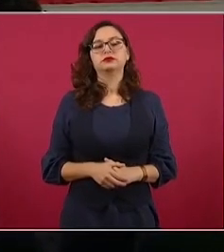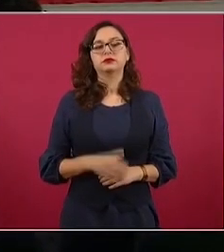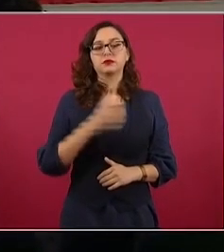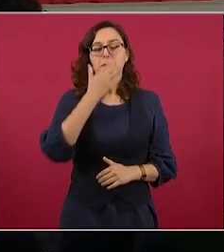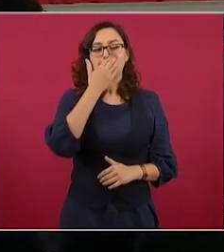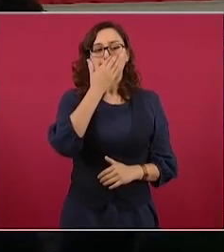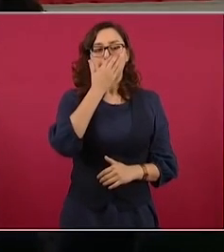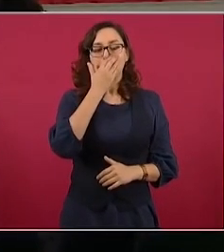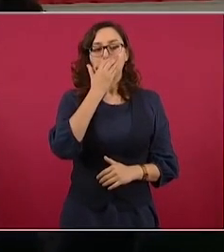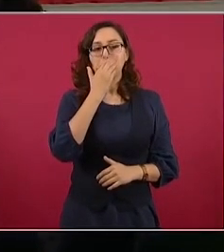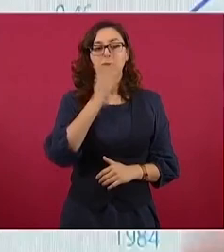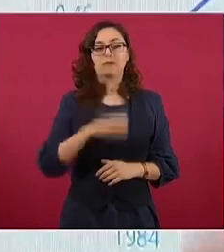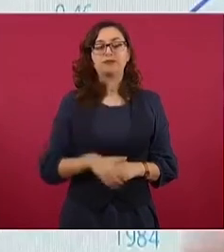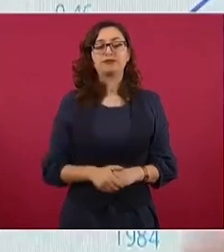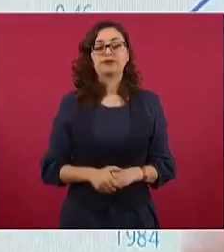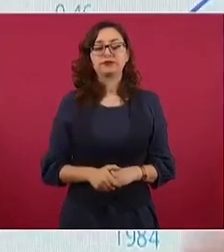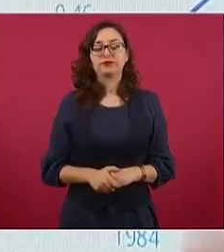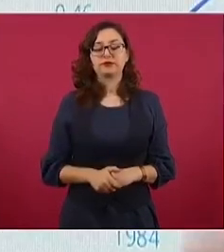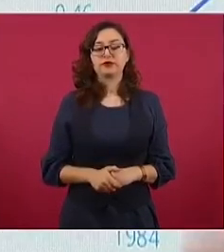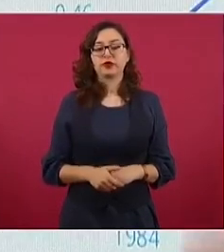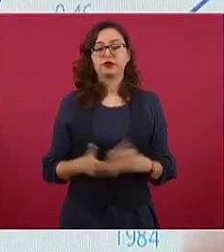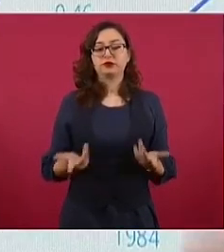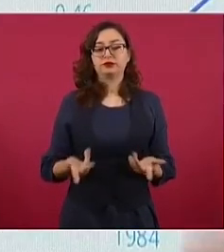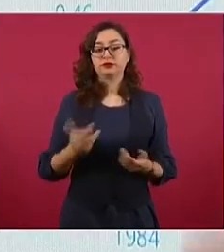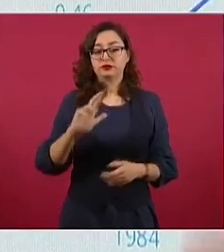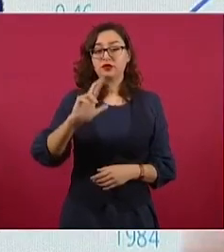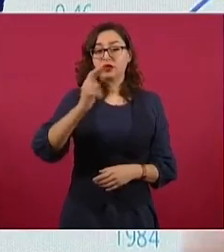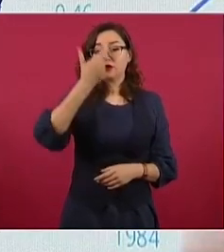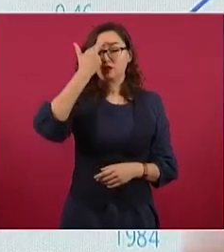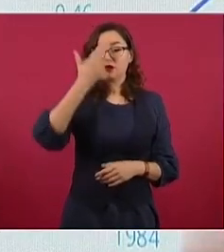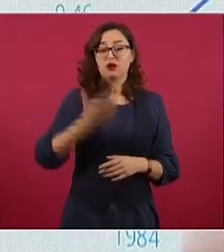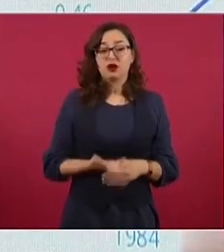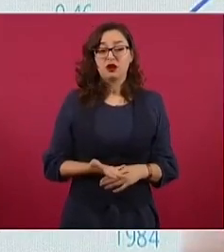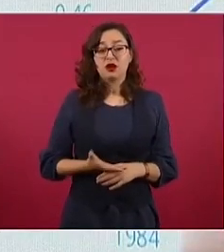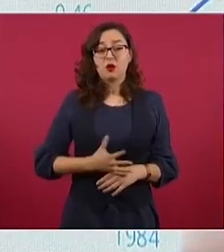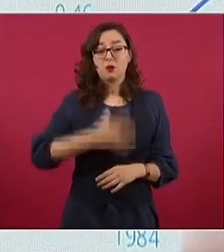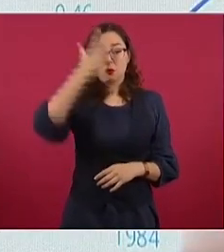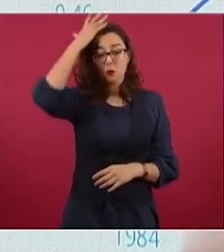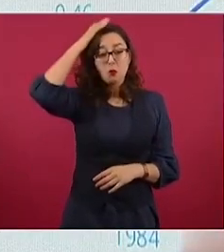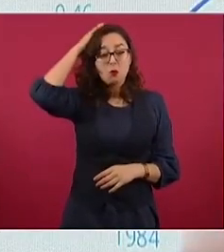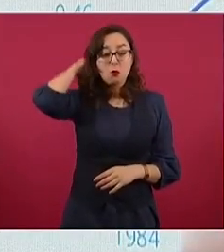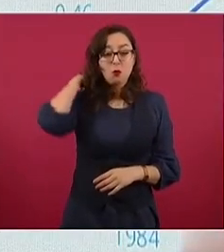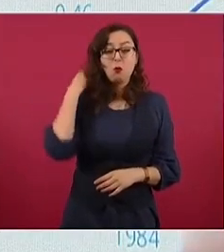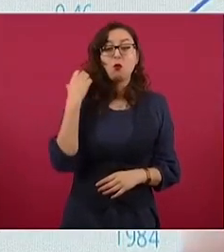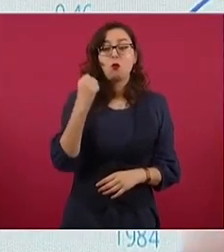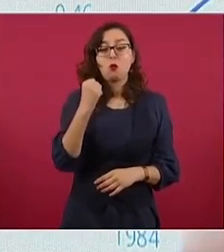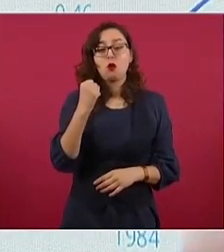200 años antes Morelos? Que se modere la indigencia y la opulencia.